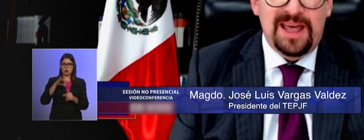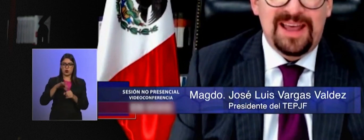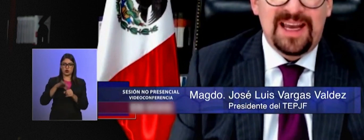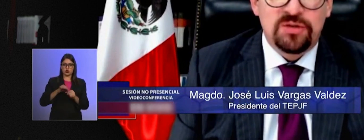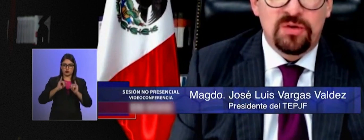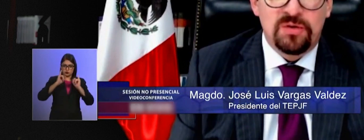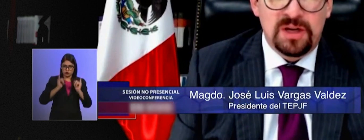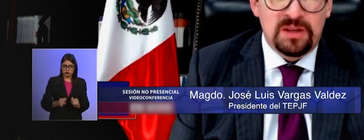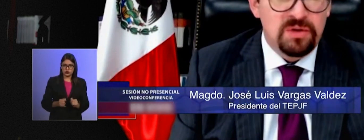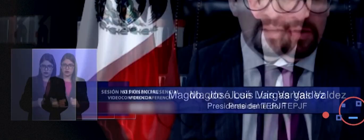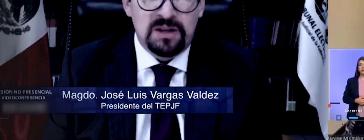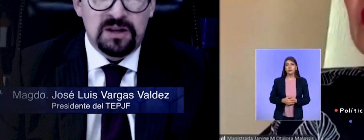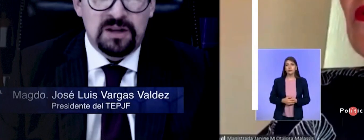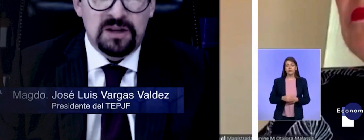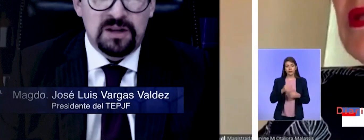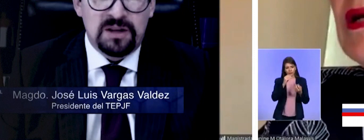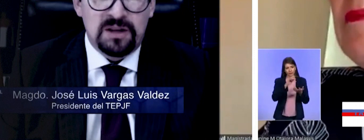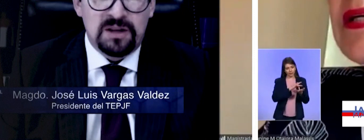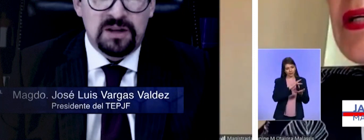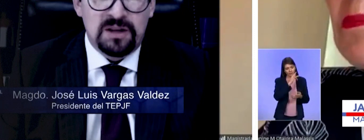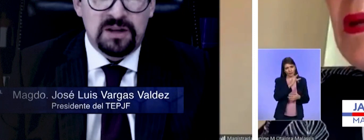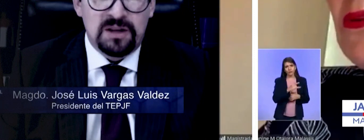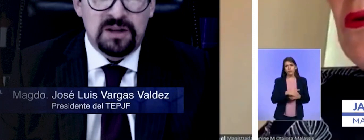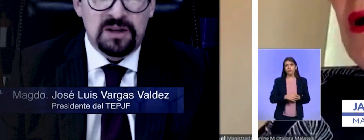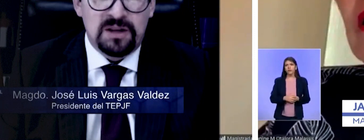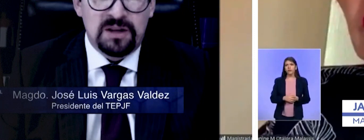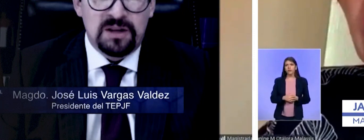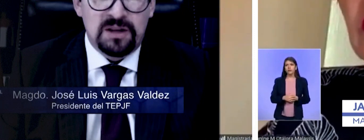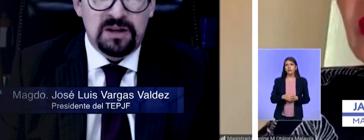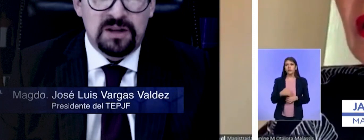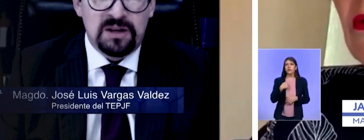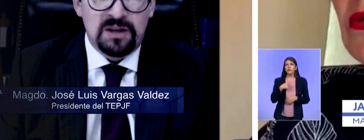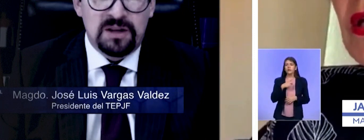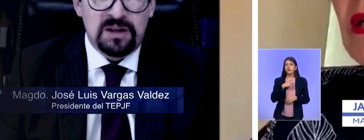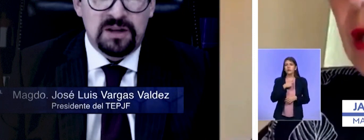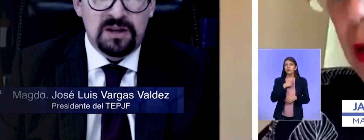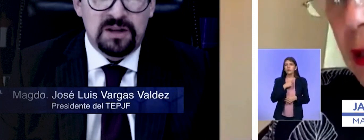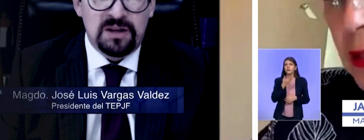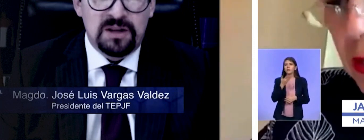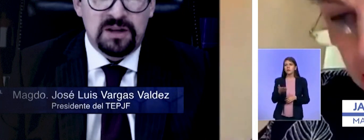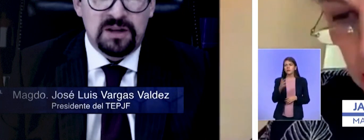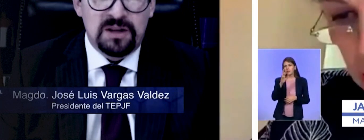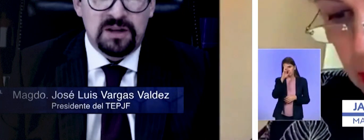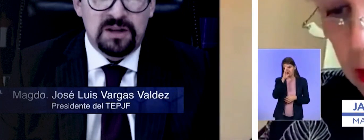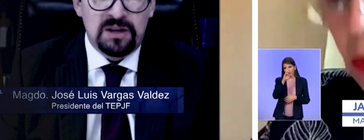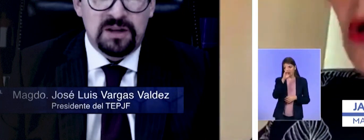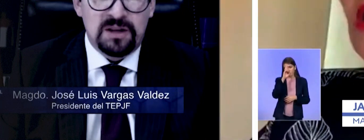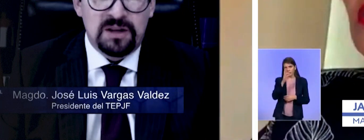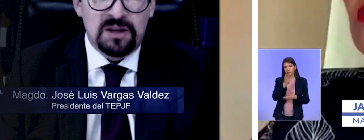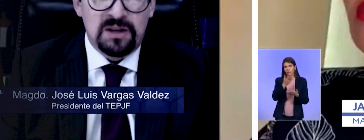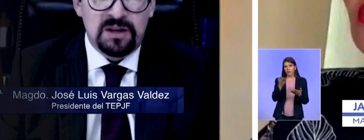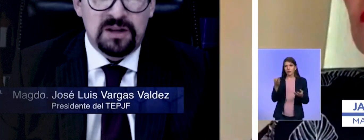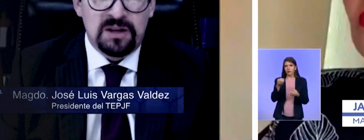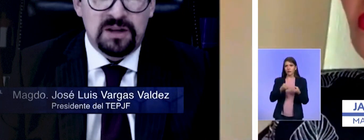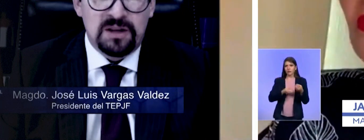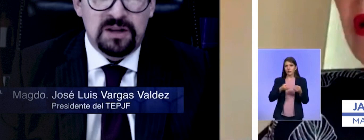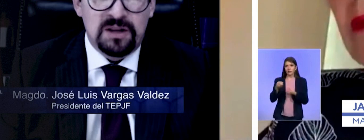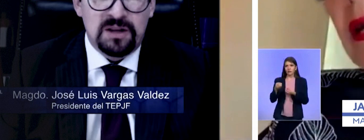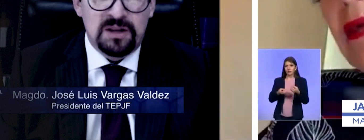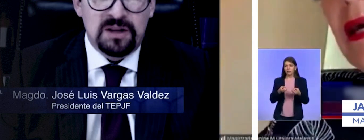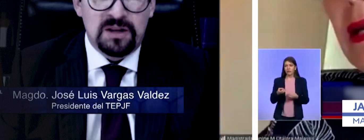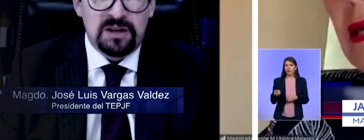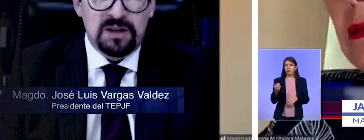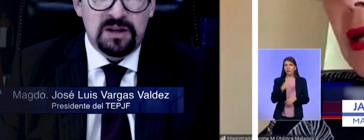partir de cada caso concreto más respecto a las y los integrantes de este pleno no somos